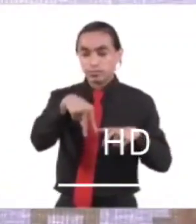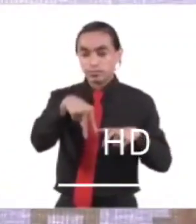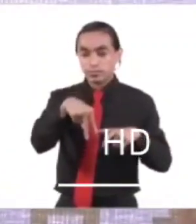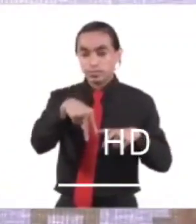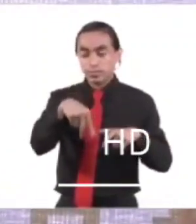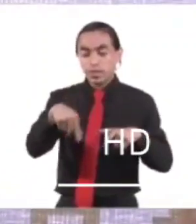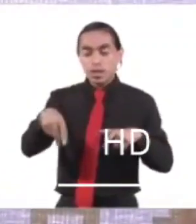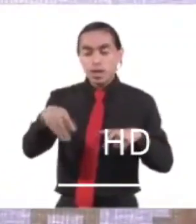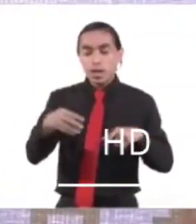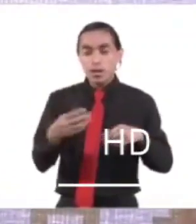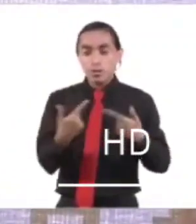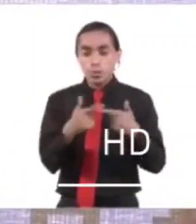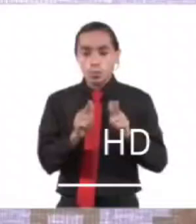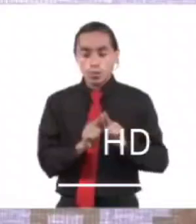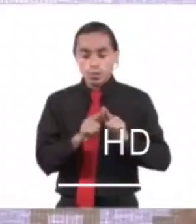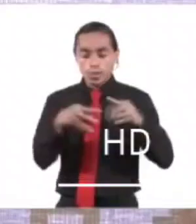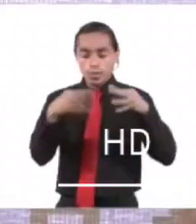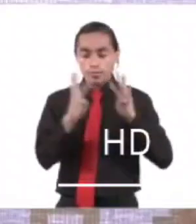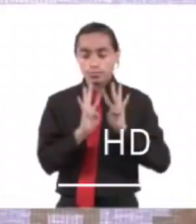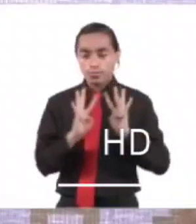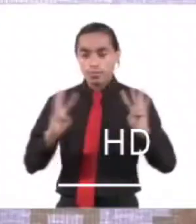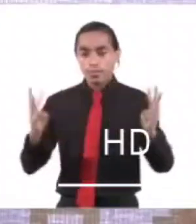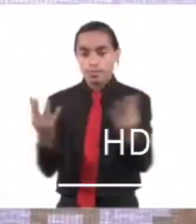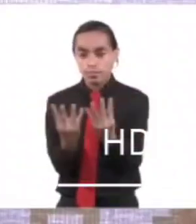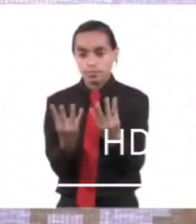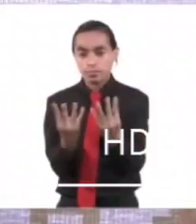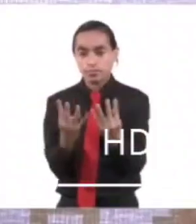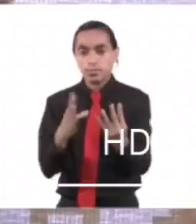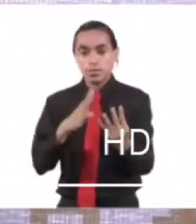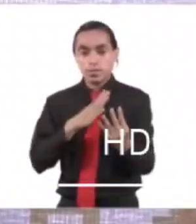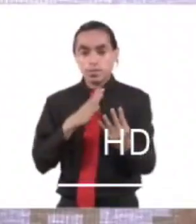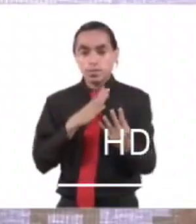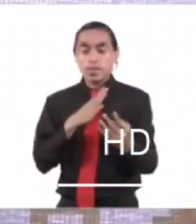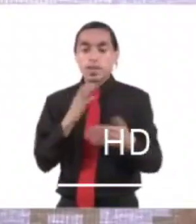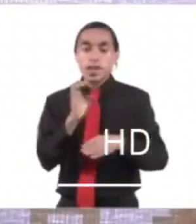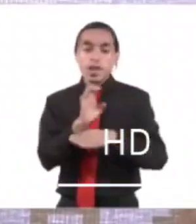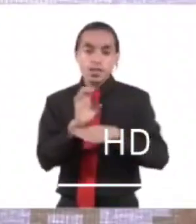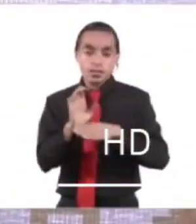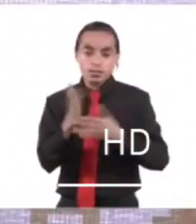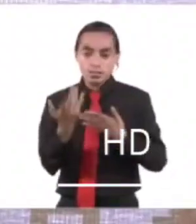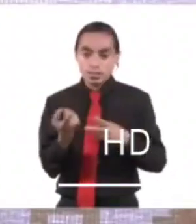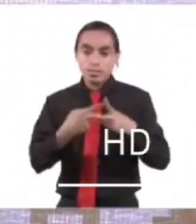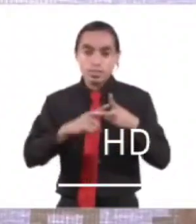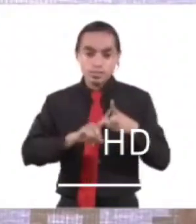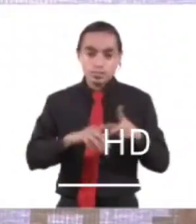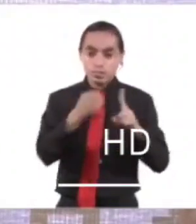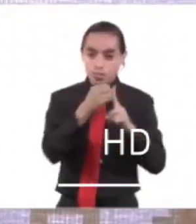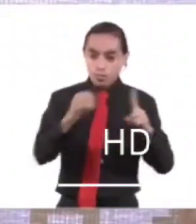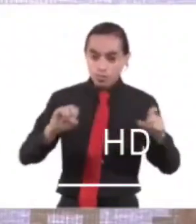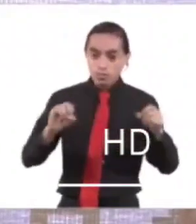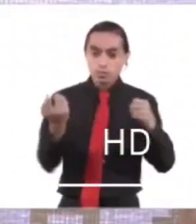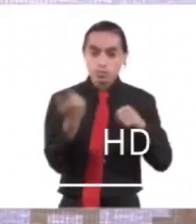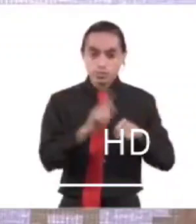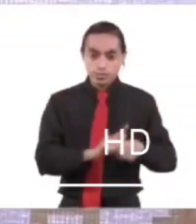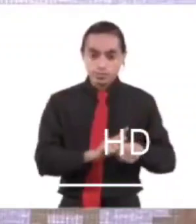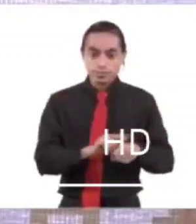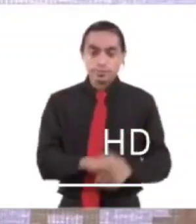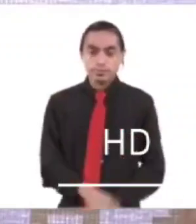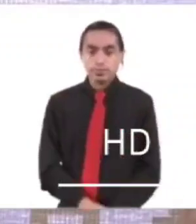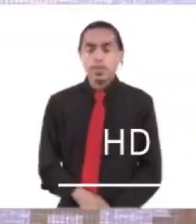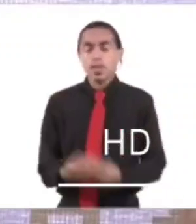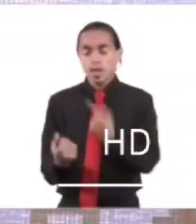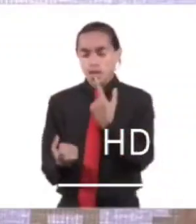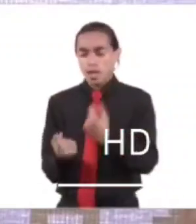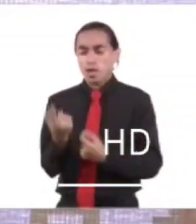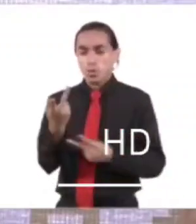juntaba un grupo de personas y empezamos a hacer organización social. Todavía por aquí hay